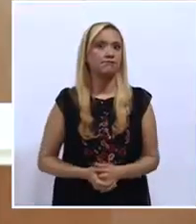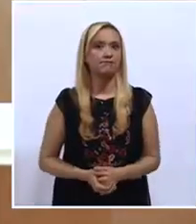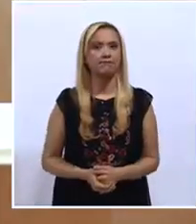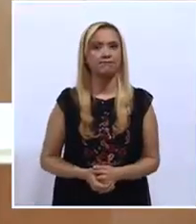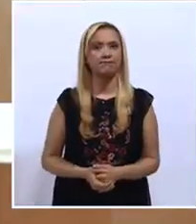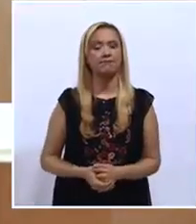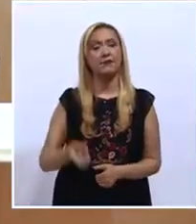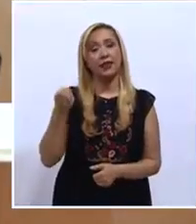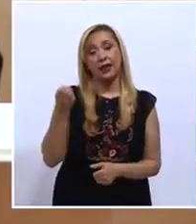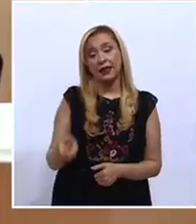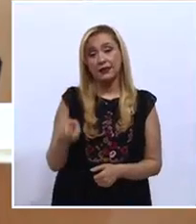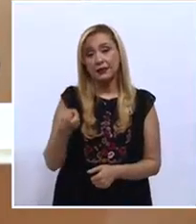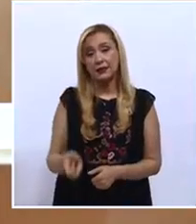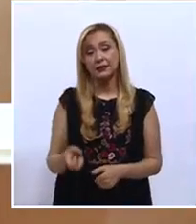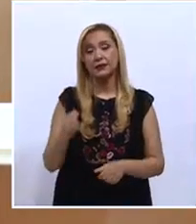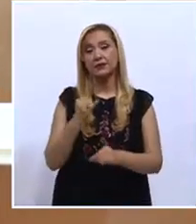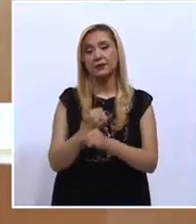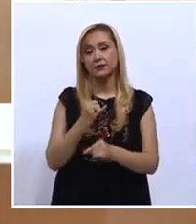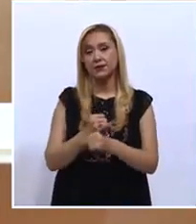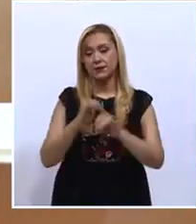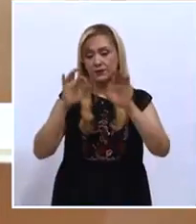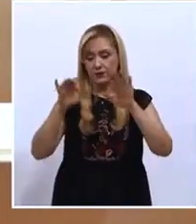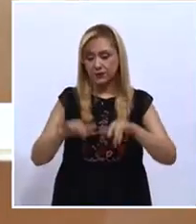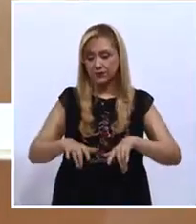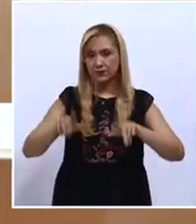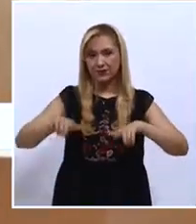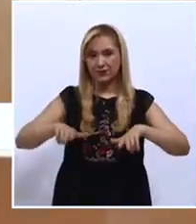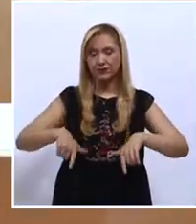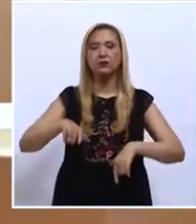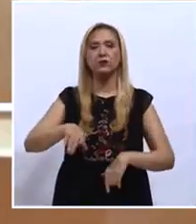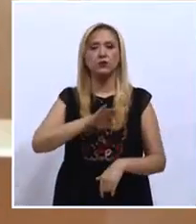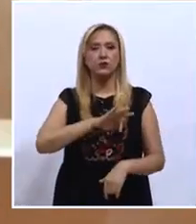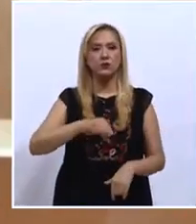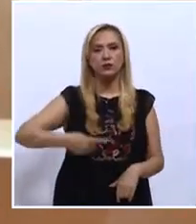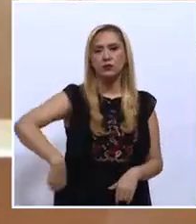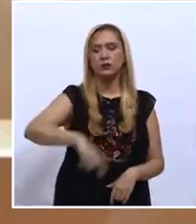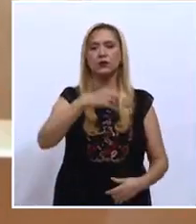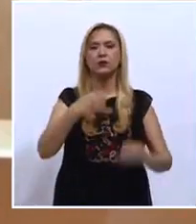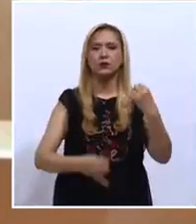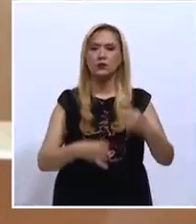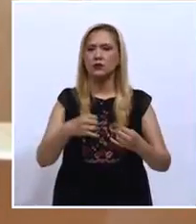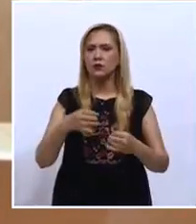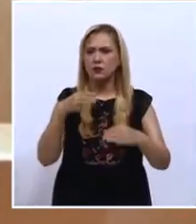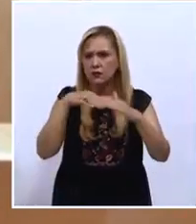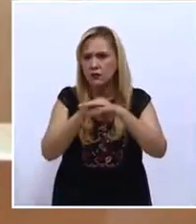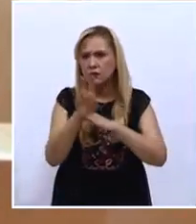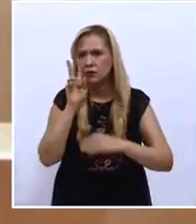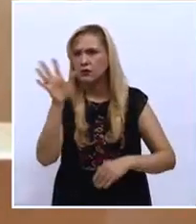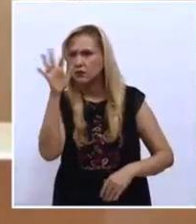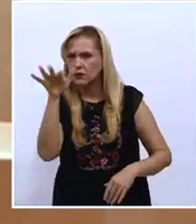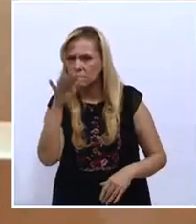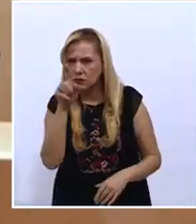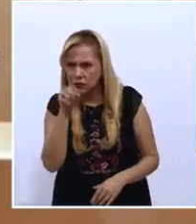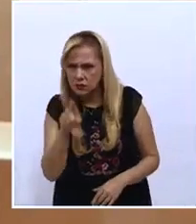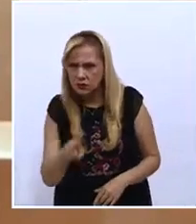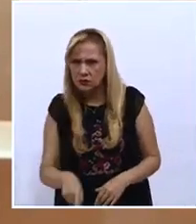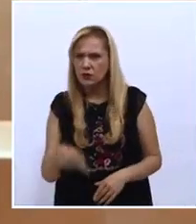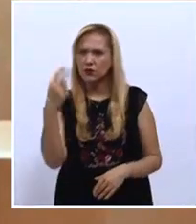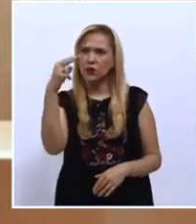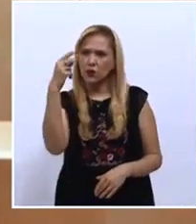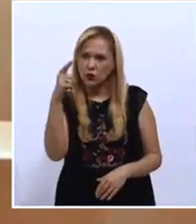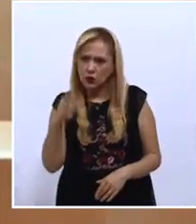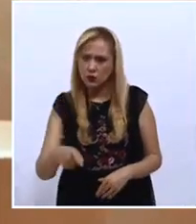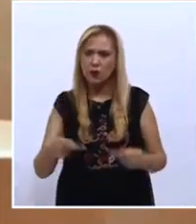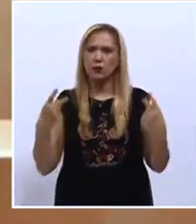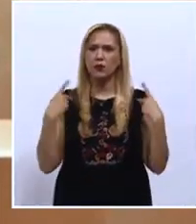En esta plataforma, los operadores jurídicos podemos realizar la consulta de datos relacionados con los asegurados, tales